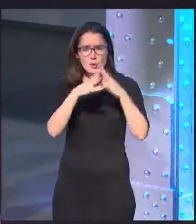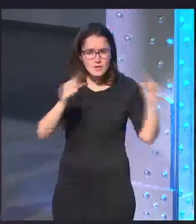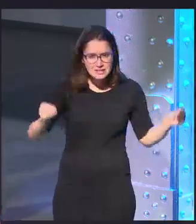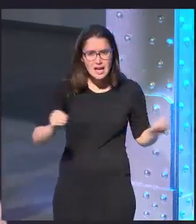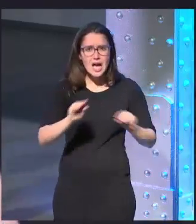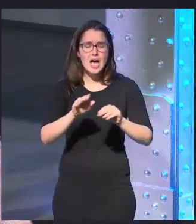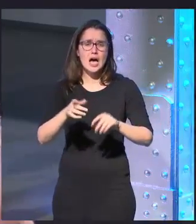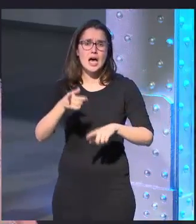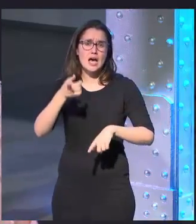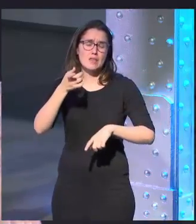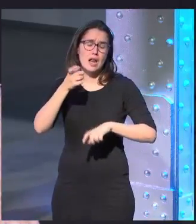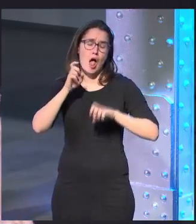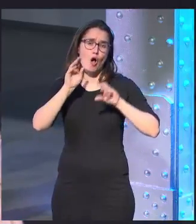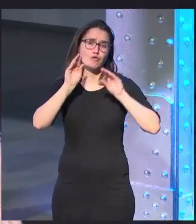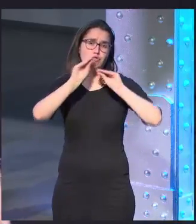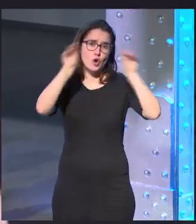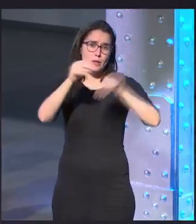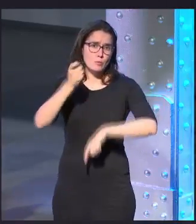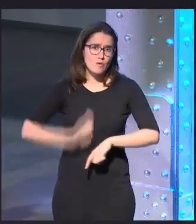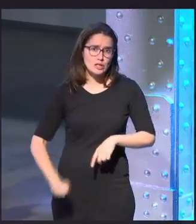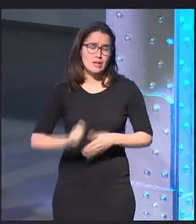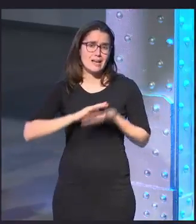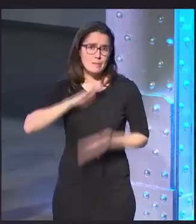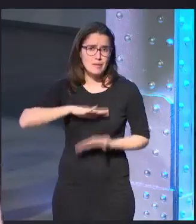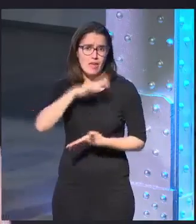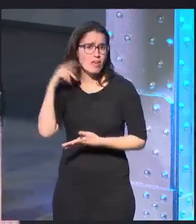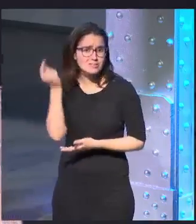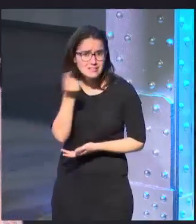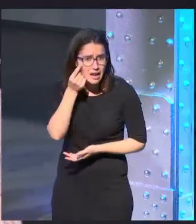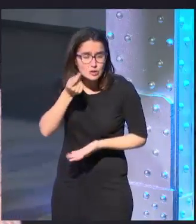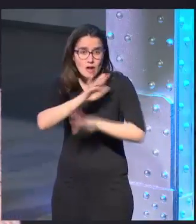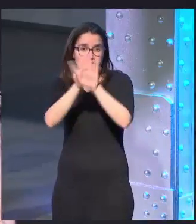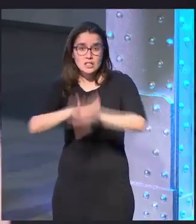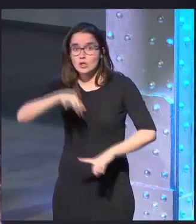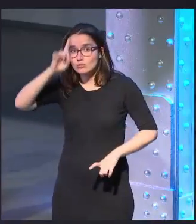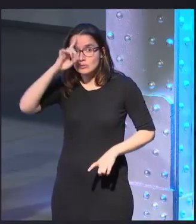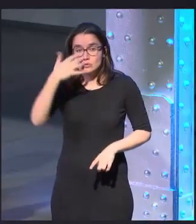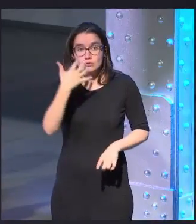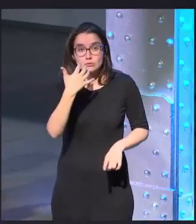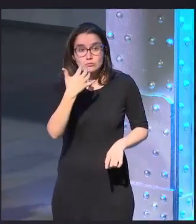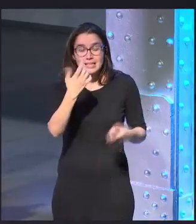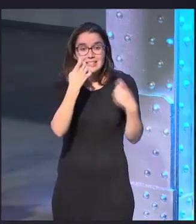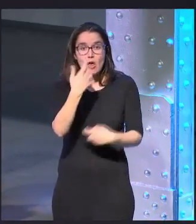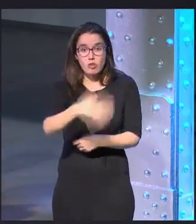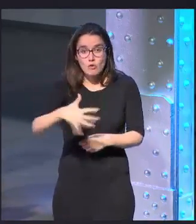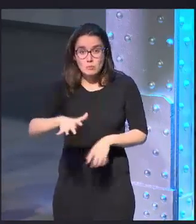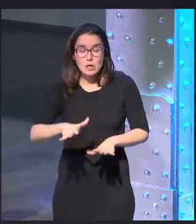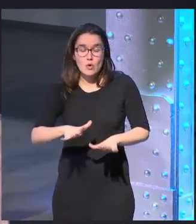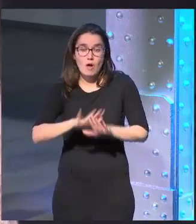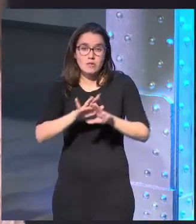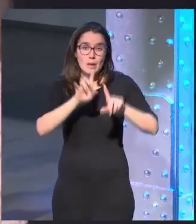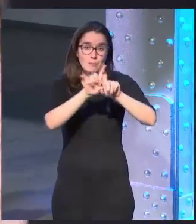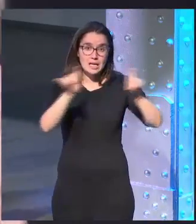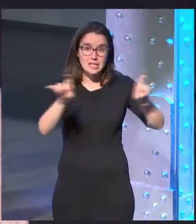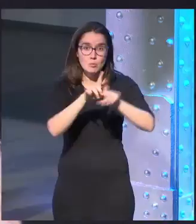de la formación profesional o de esas capacidades, esos talentos que al final no sabemos dónde nos los tienen que enseñar, pero que son lo que las empresas